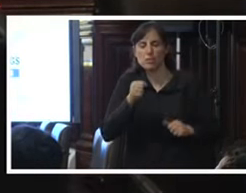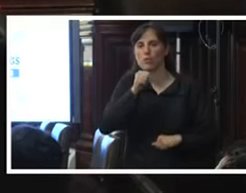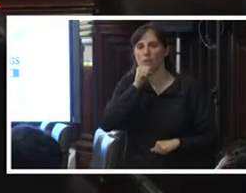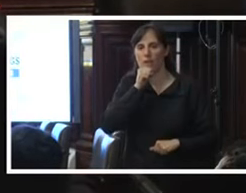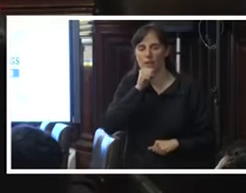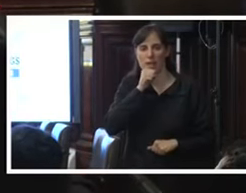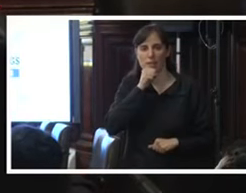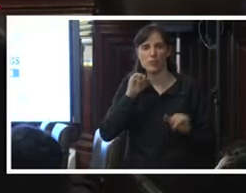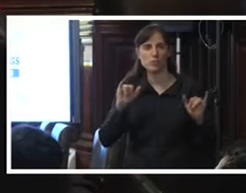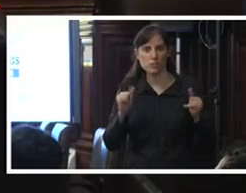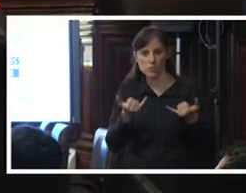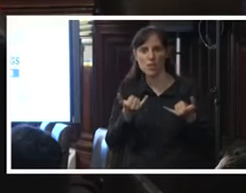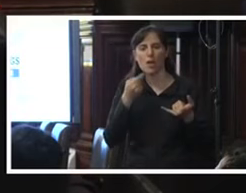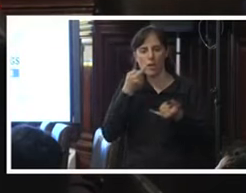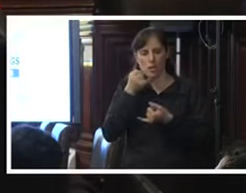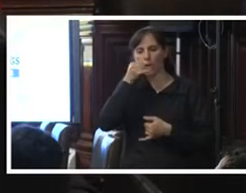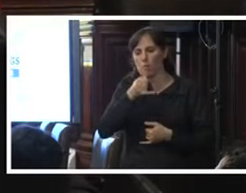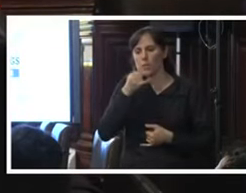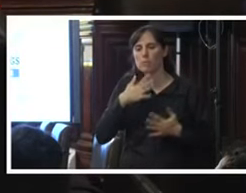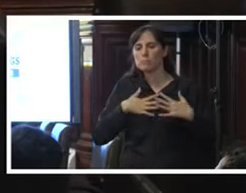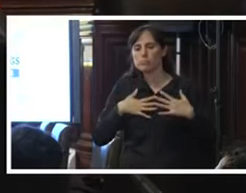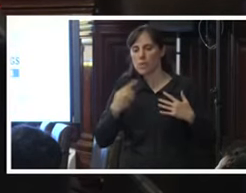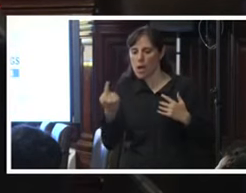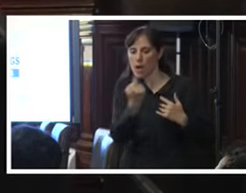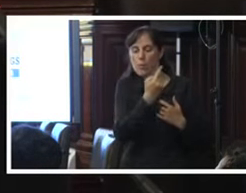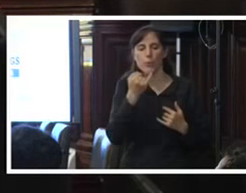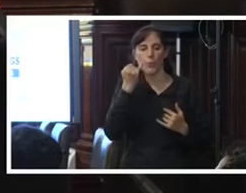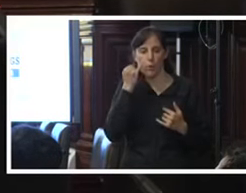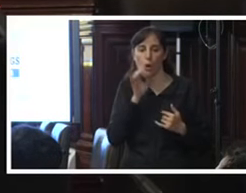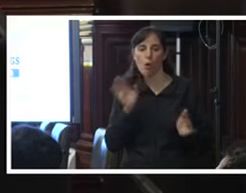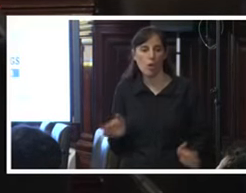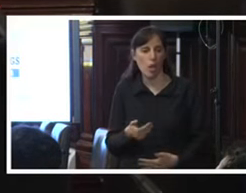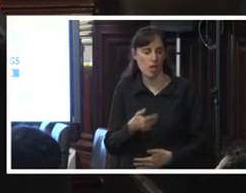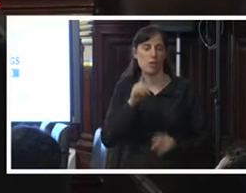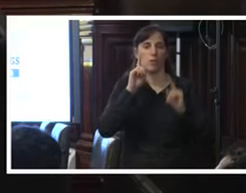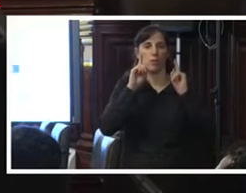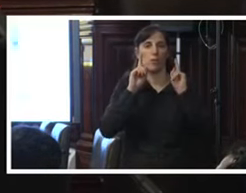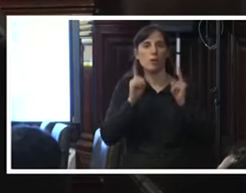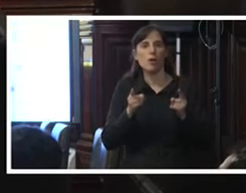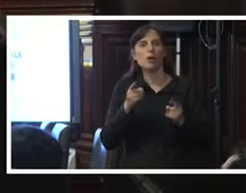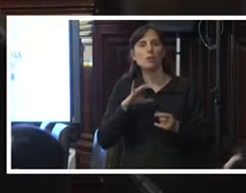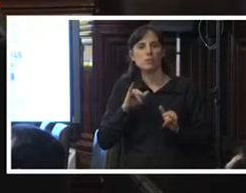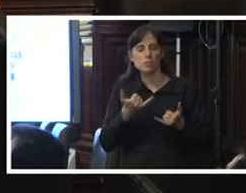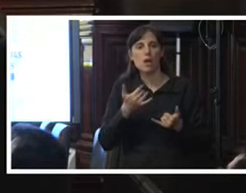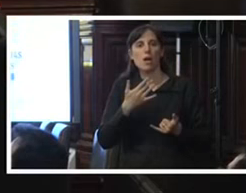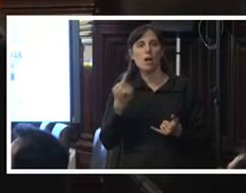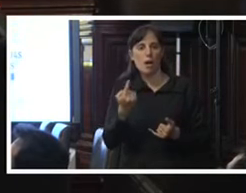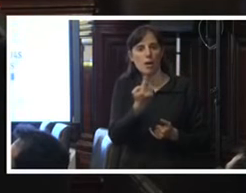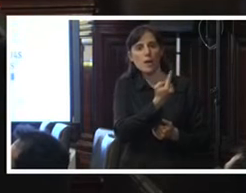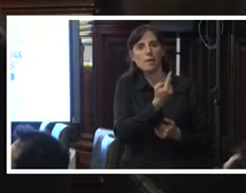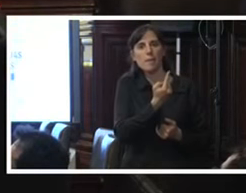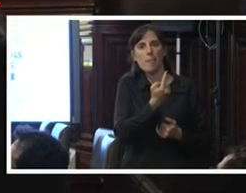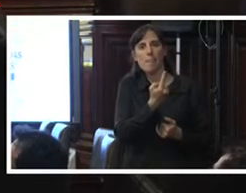vivenciaron sus orientaciones sexuales y o identidad o sexo resaltando que muchas de estas condiciones